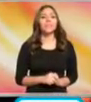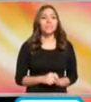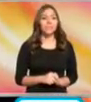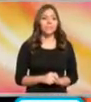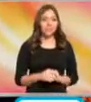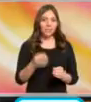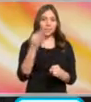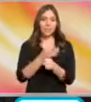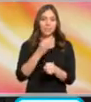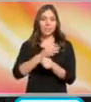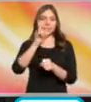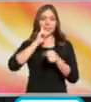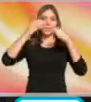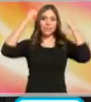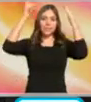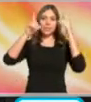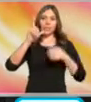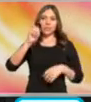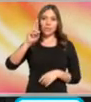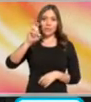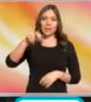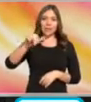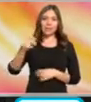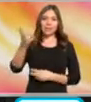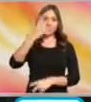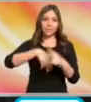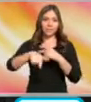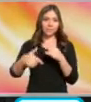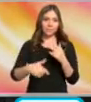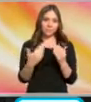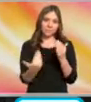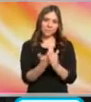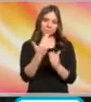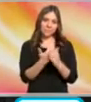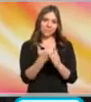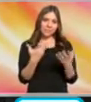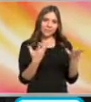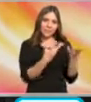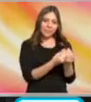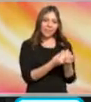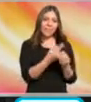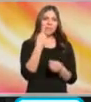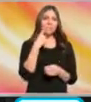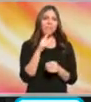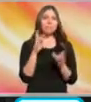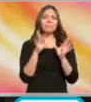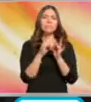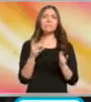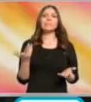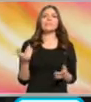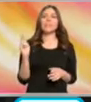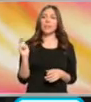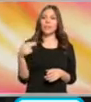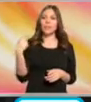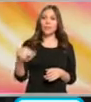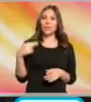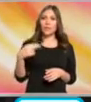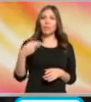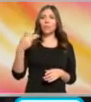Y ya la chef Lorena nos acompaña en esta mañana para, entre otras cosas, hablar de este nombre tan particular.